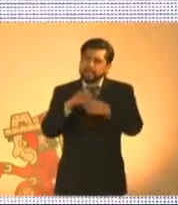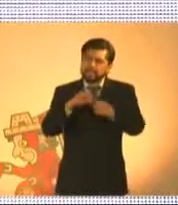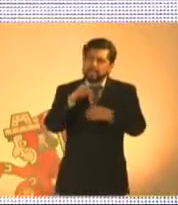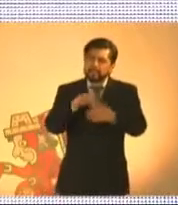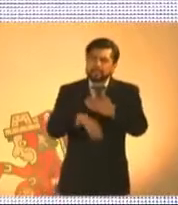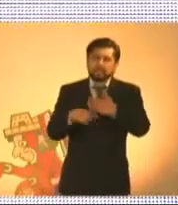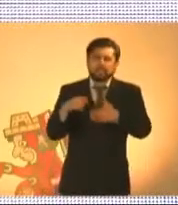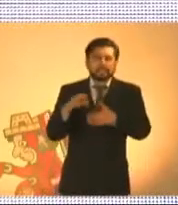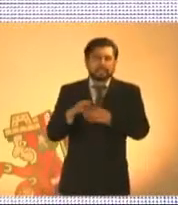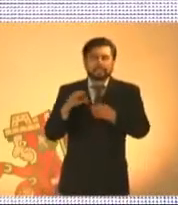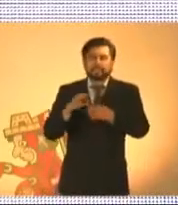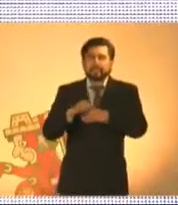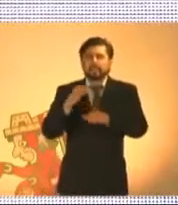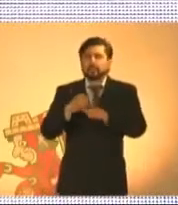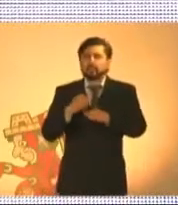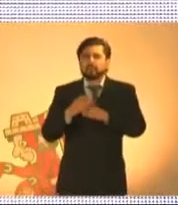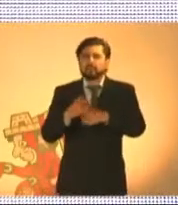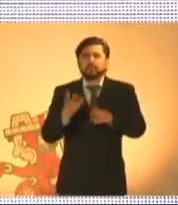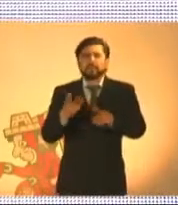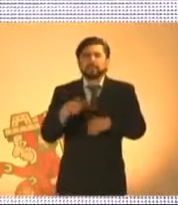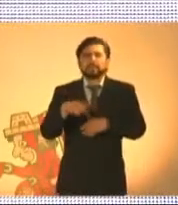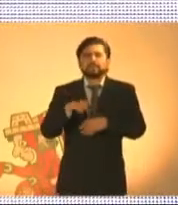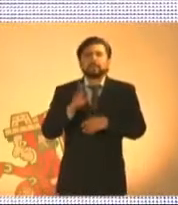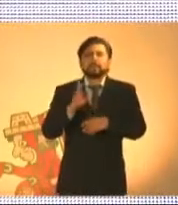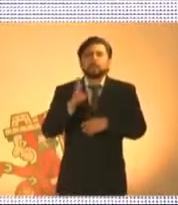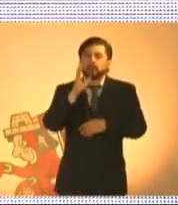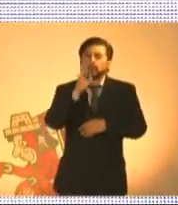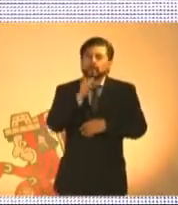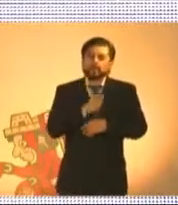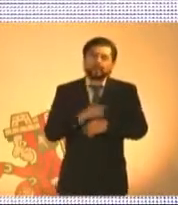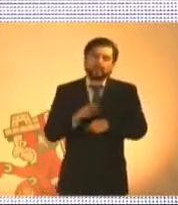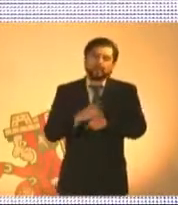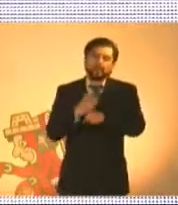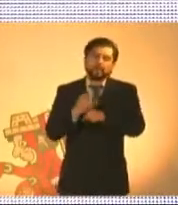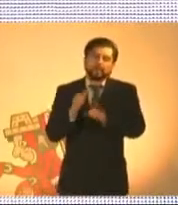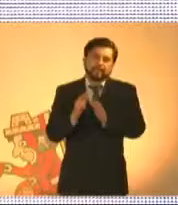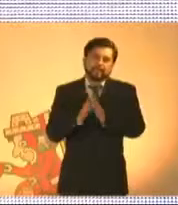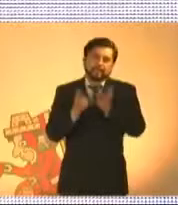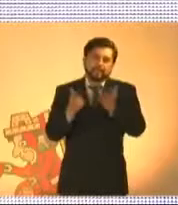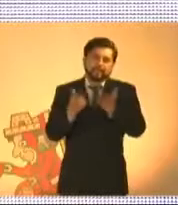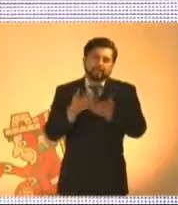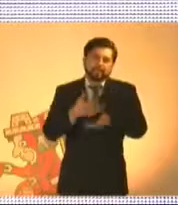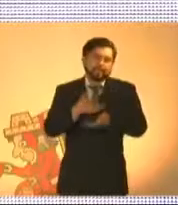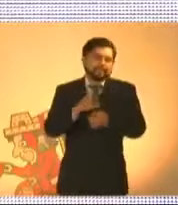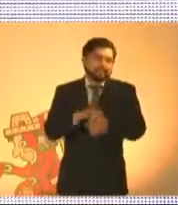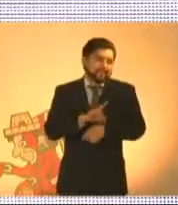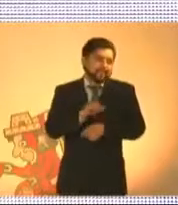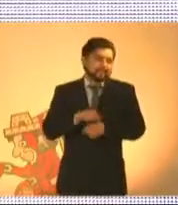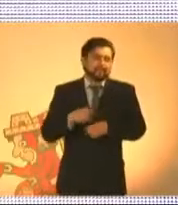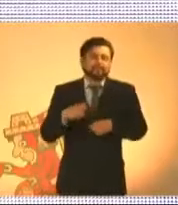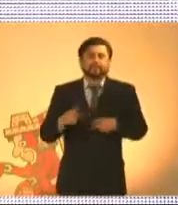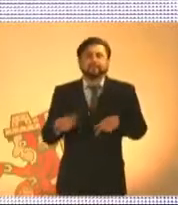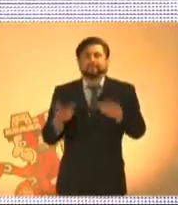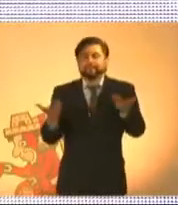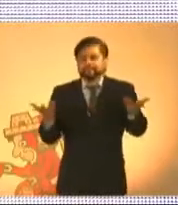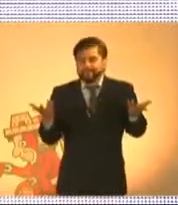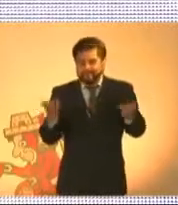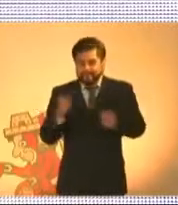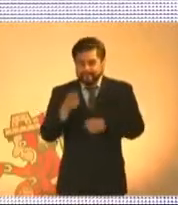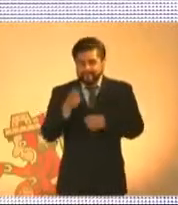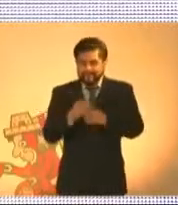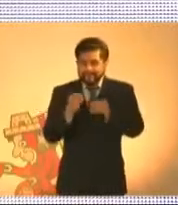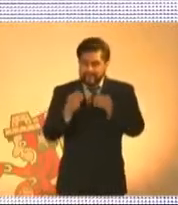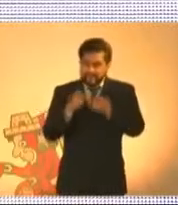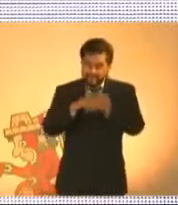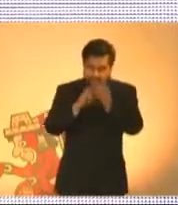contarles la novela pero claro si les cuento la novela pues ya me contarán ustedes cuántos ejemplares vamos a vender y hay muchísimas más